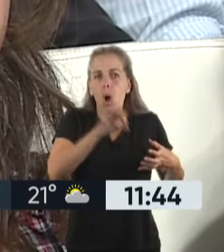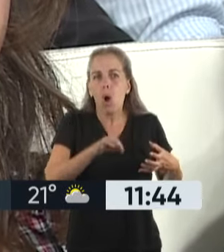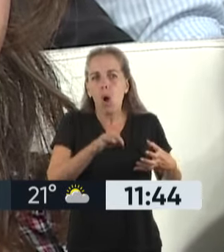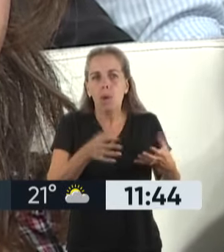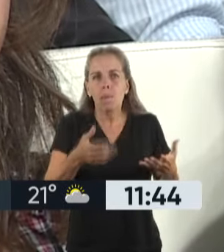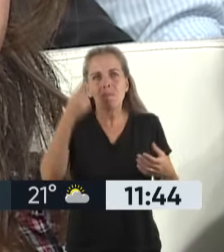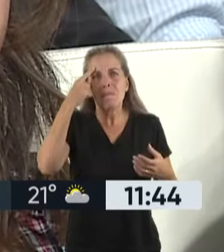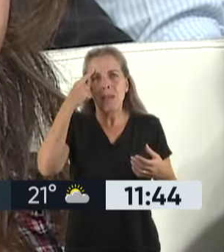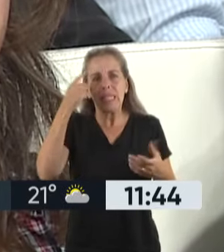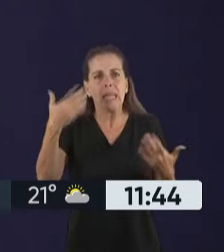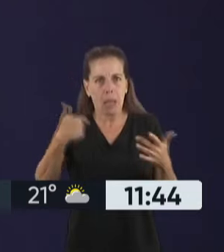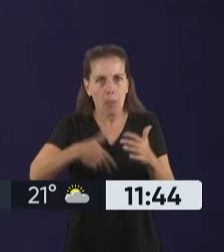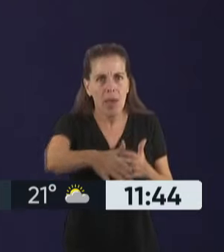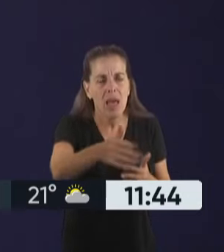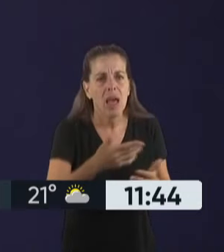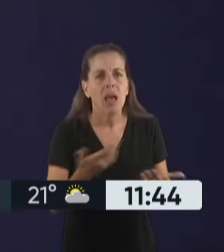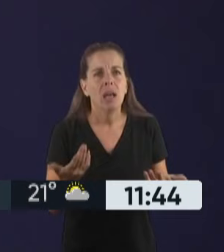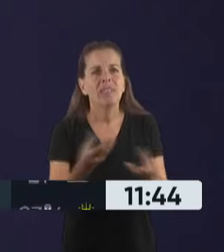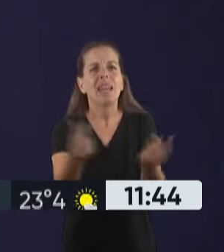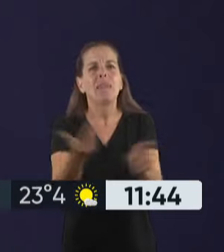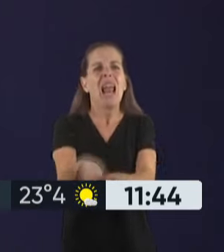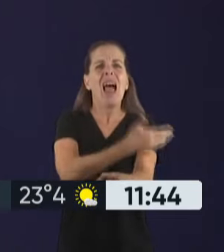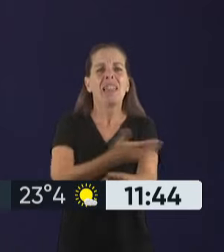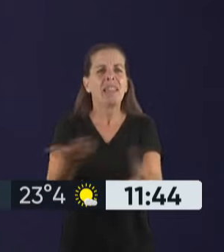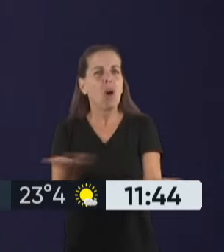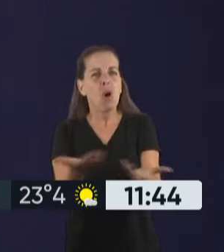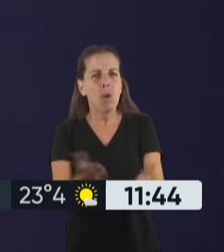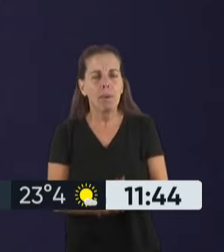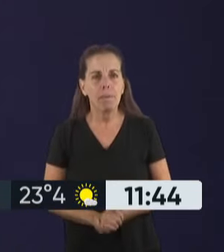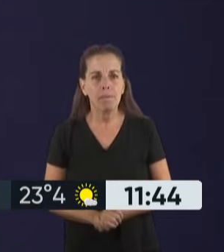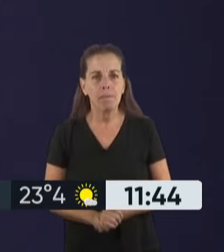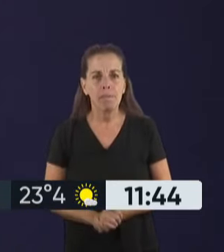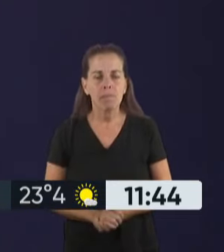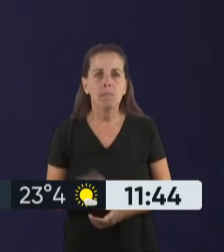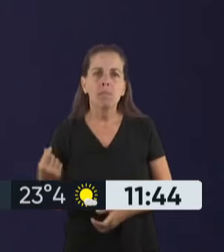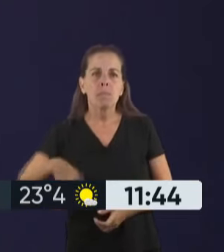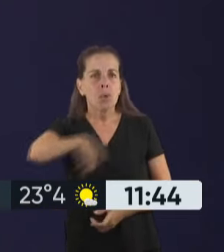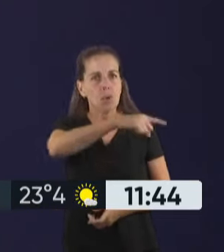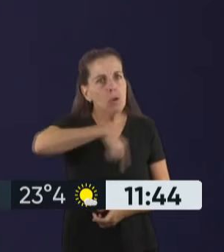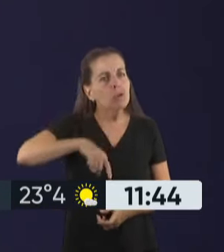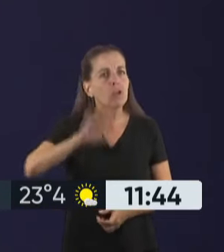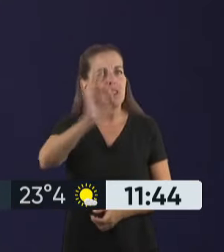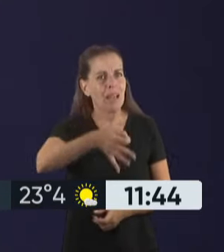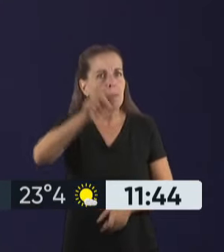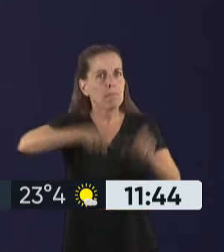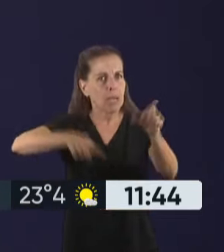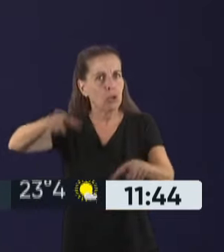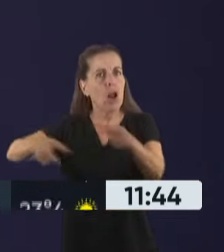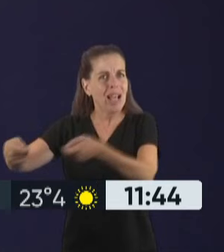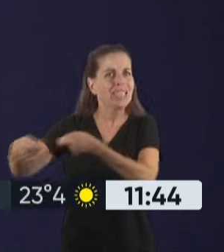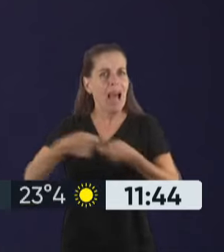antes no a ver el nosotros sentimos el apoyo de la gente